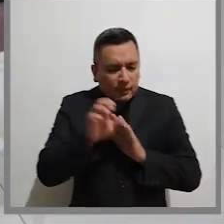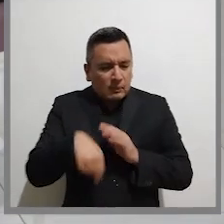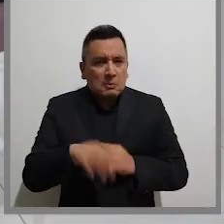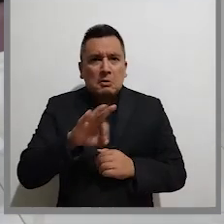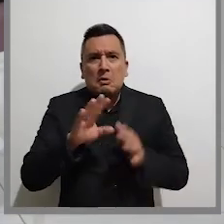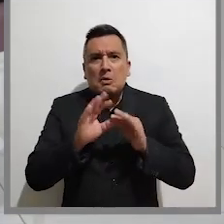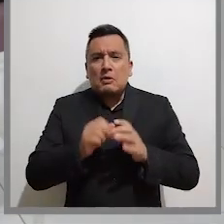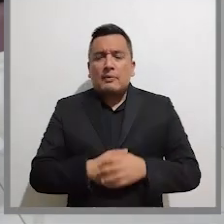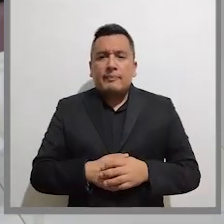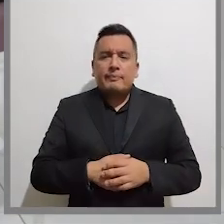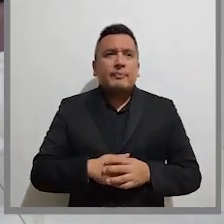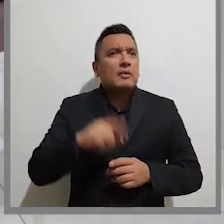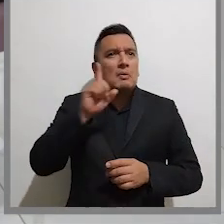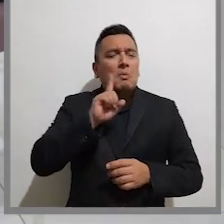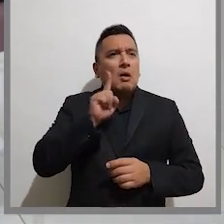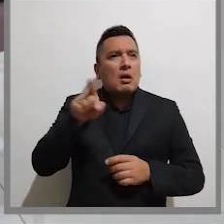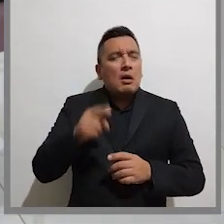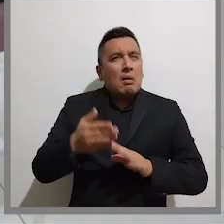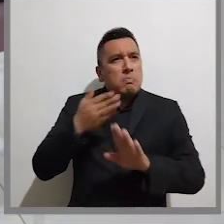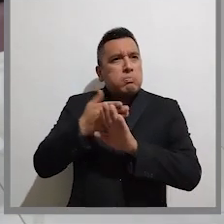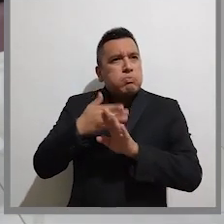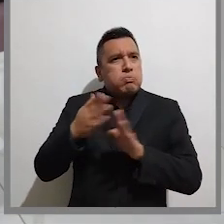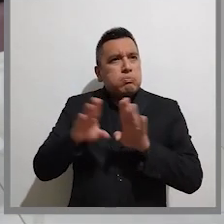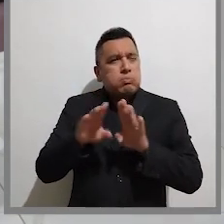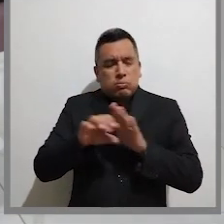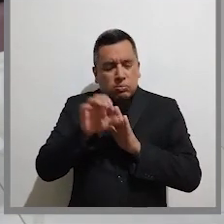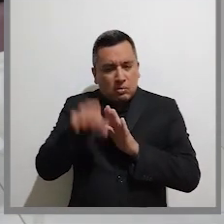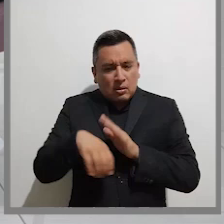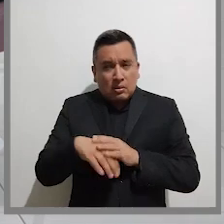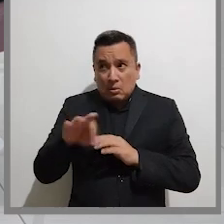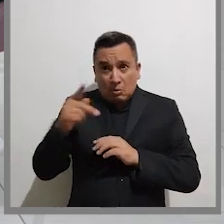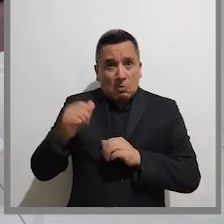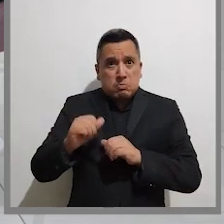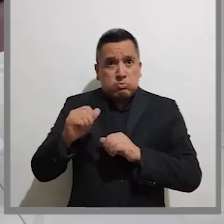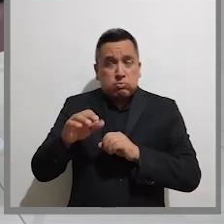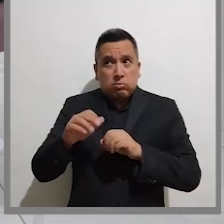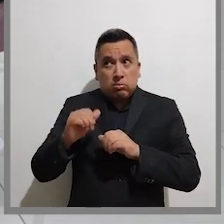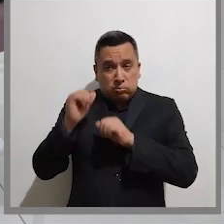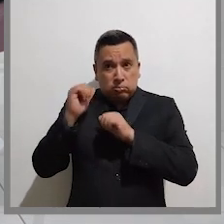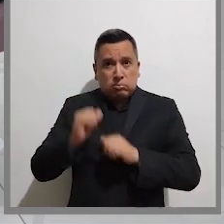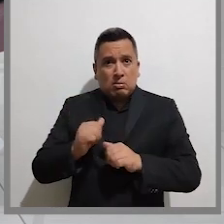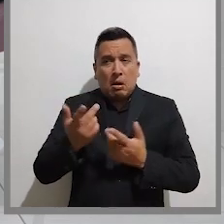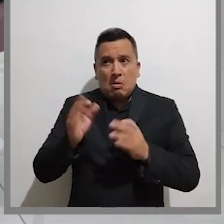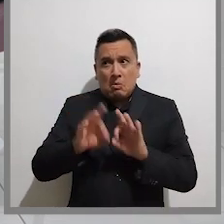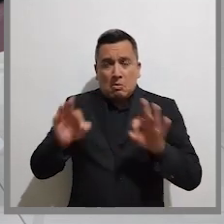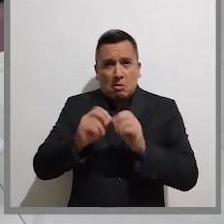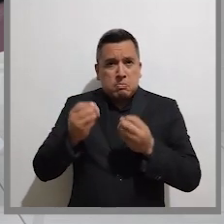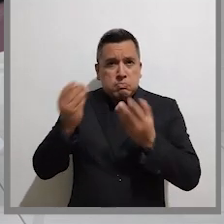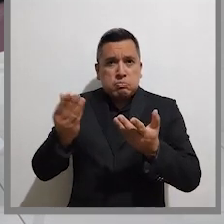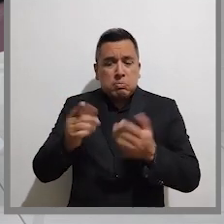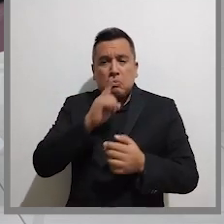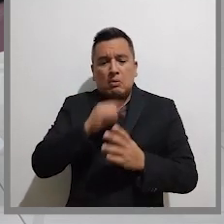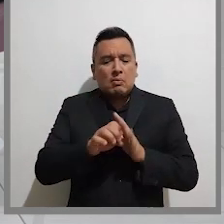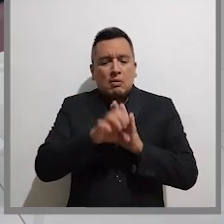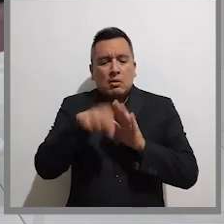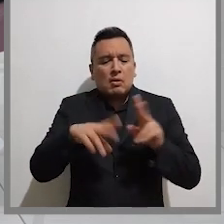una forma de que se ejerce violencia es no darle oportunidad de que puedan tener puestos importantes. Se habla mucho en materia legal,